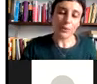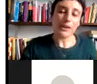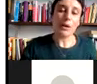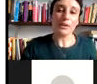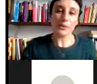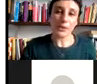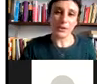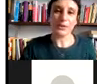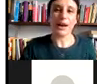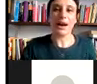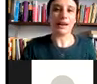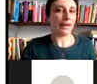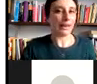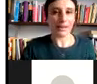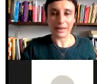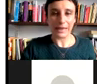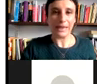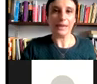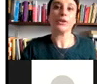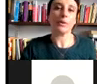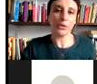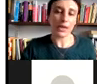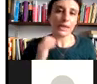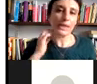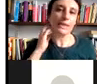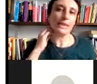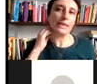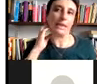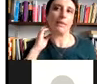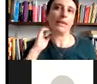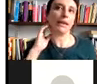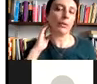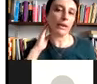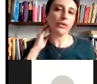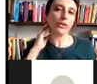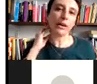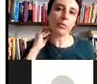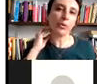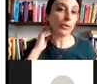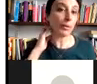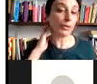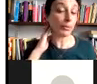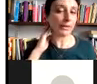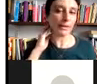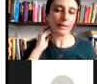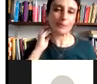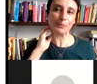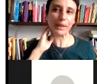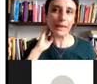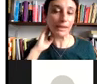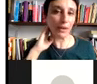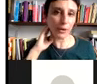Está complicado porque es un año electoral, hay mucha crisis y realmente el gobierno está como en una posición